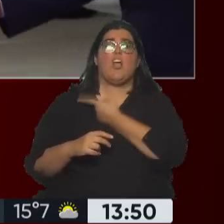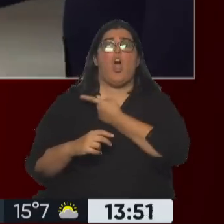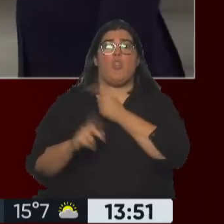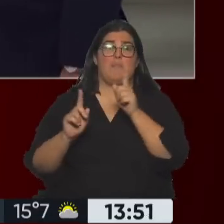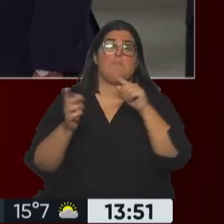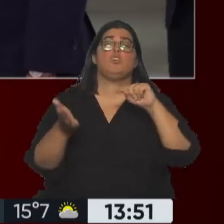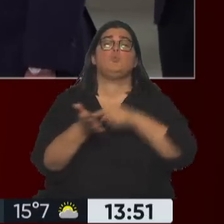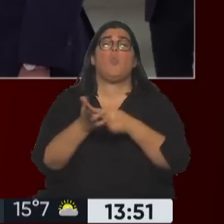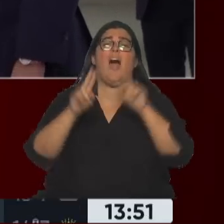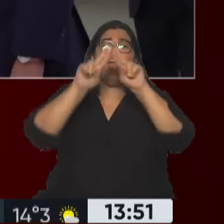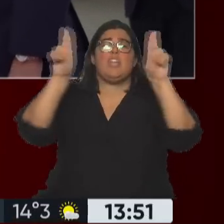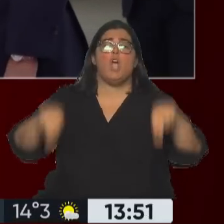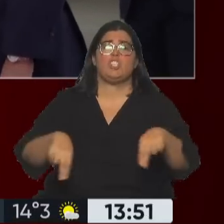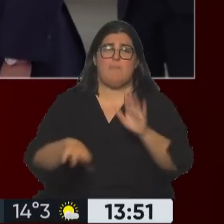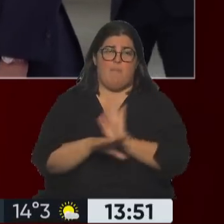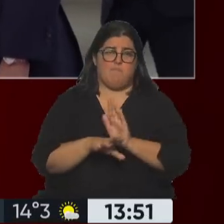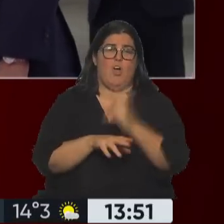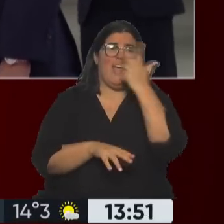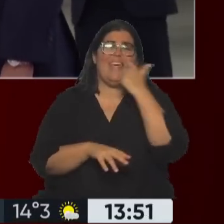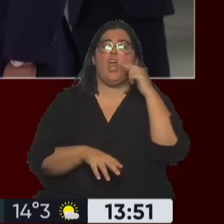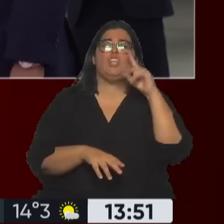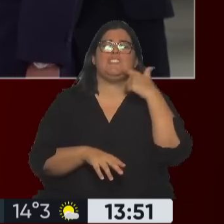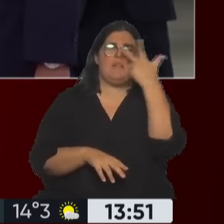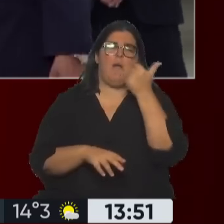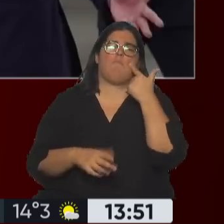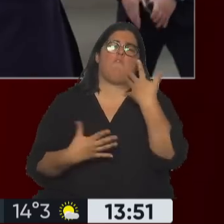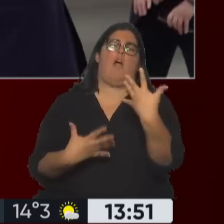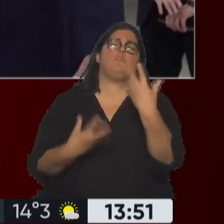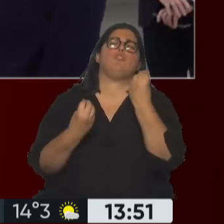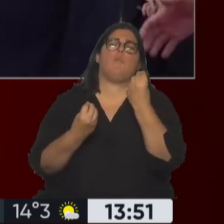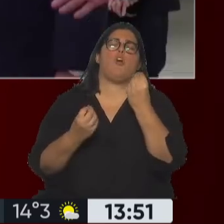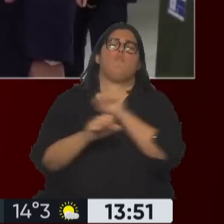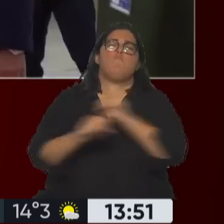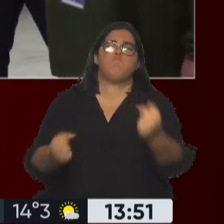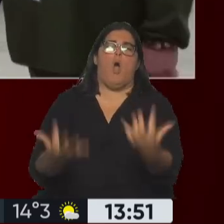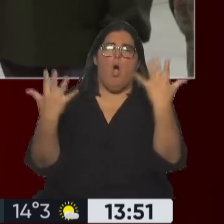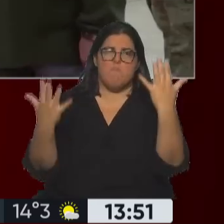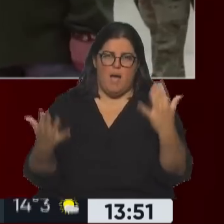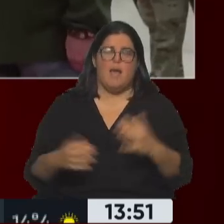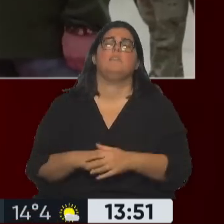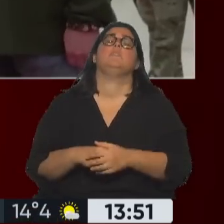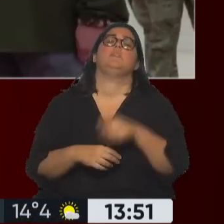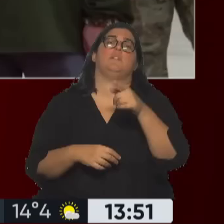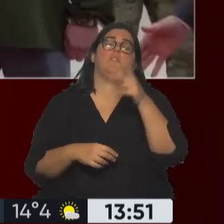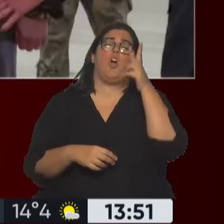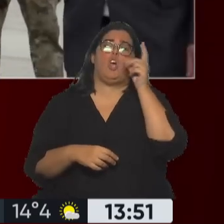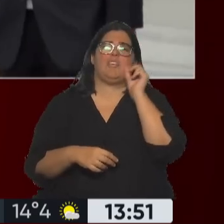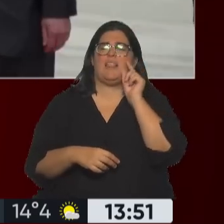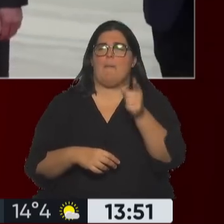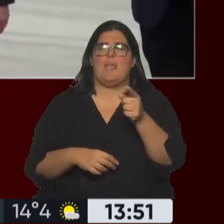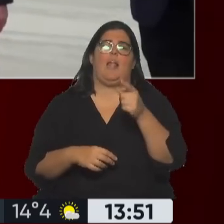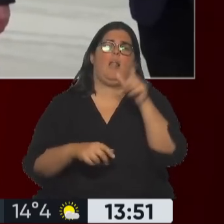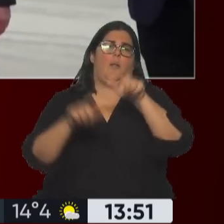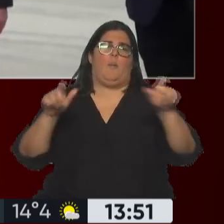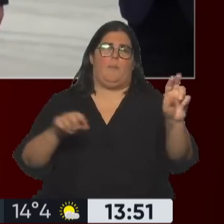ciudad trágicamente famosa por la bomba que costó inicialmente 80.000 vidas y otras 80.000